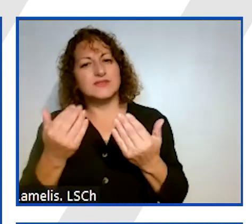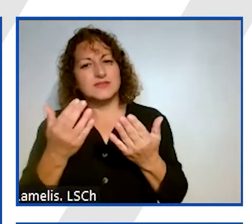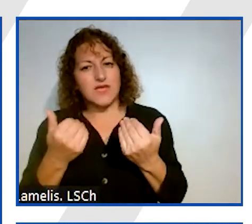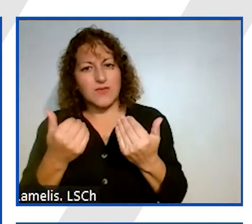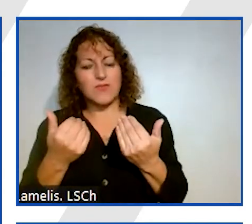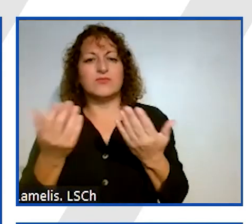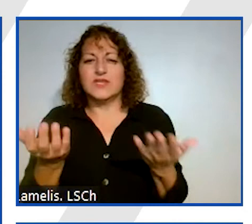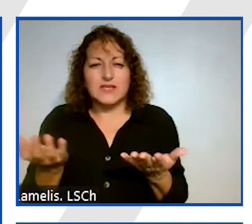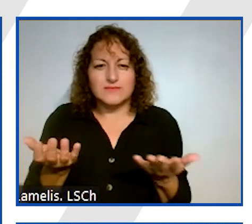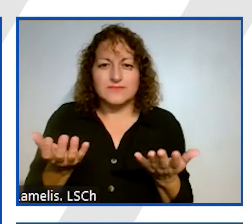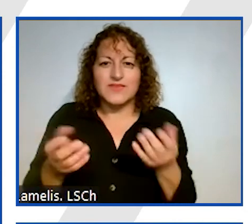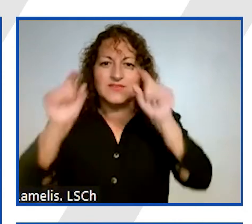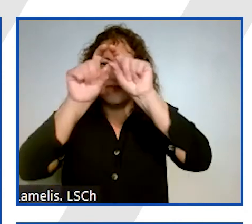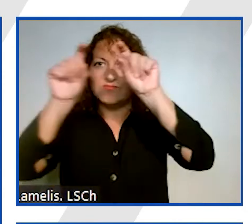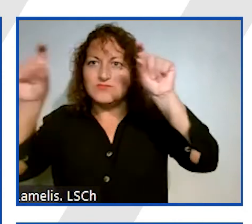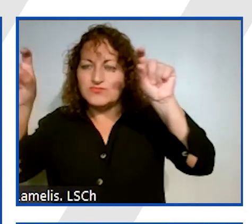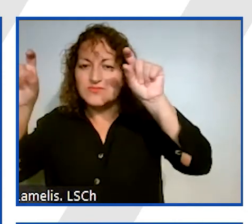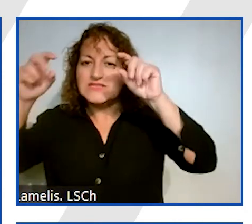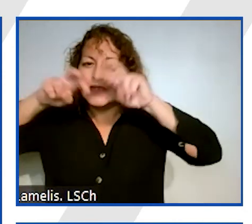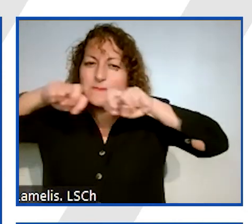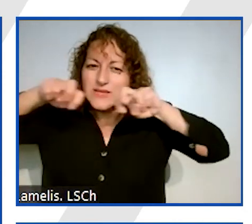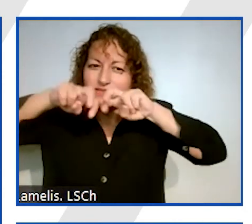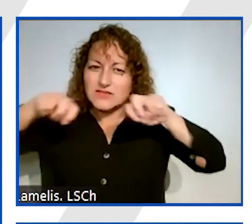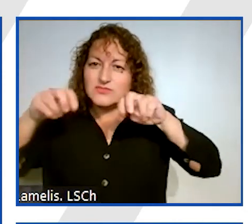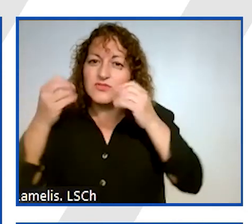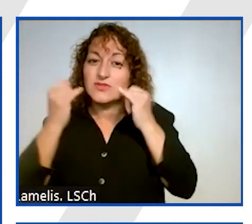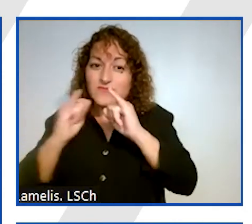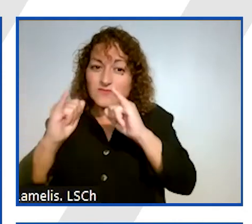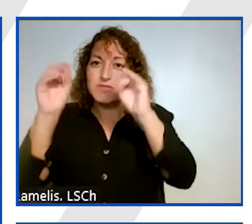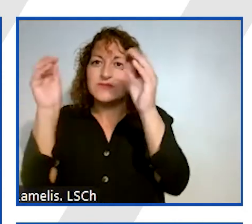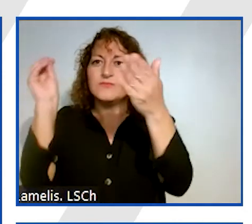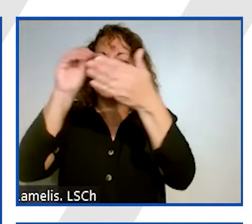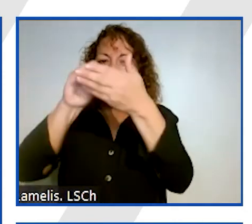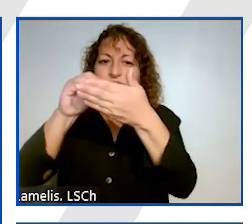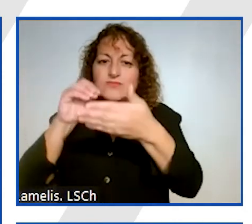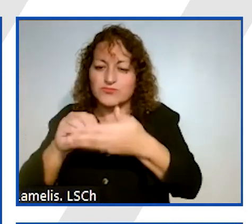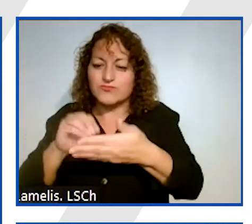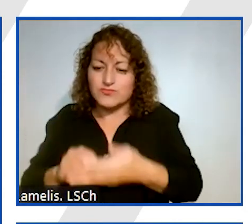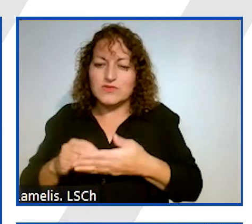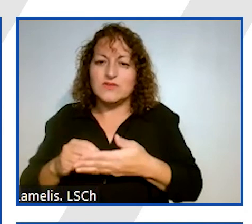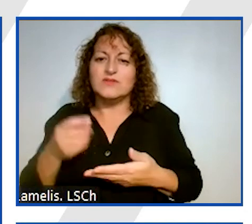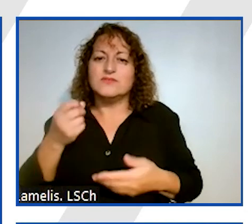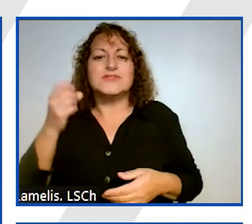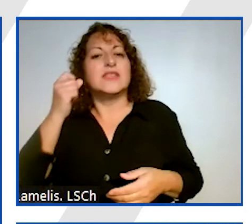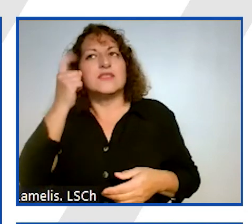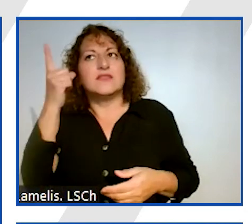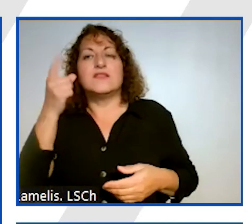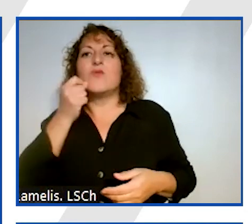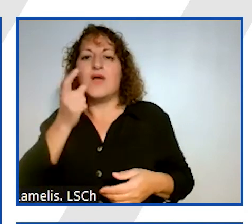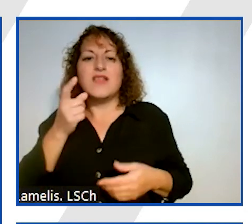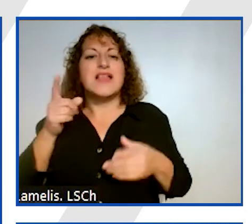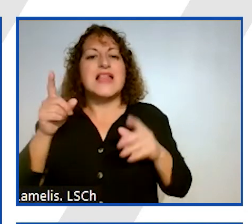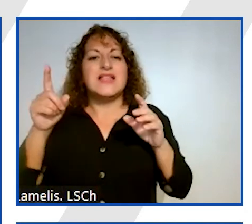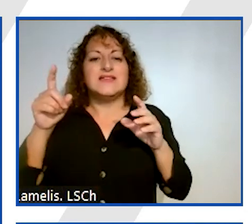líneas. Son 6 líneas de investigación que se tienen y son 6 necesidades para